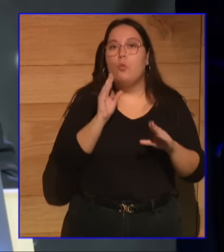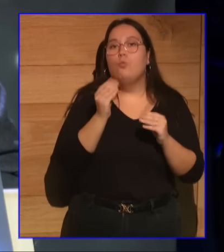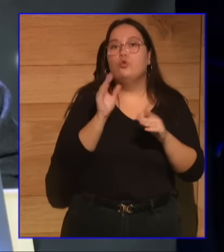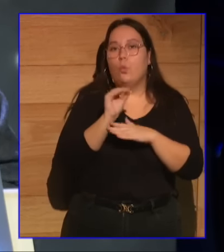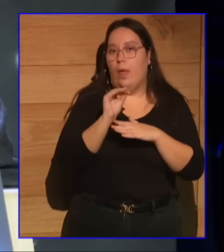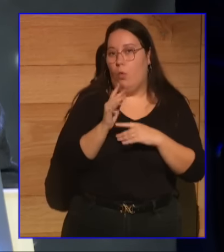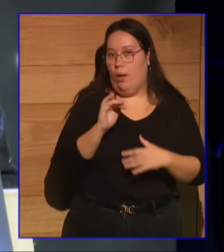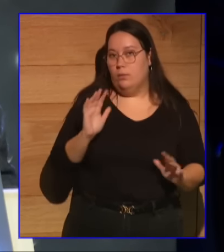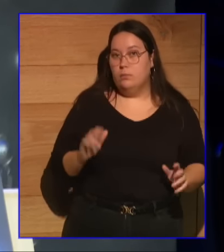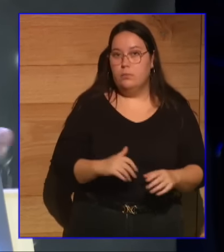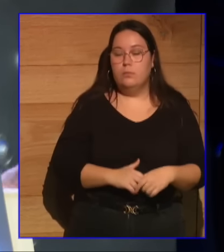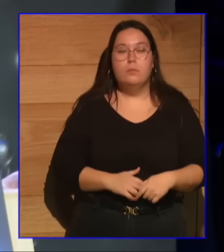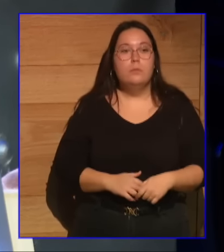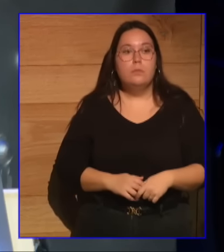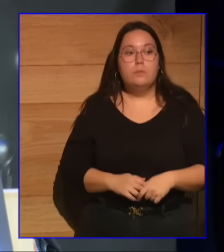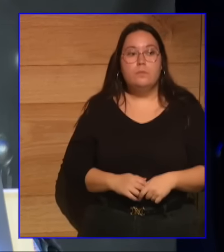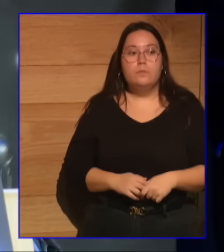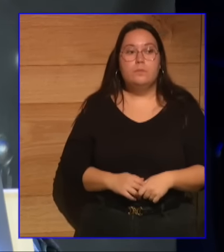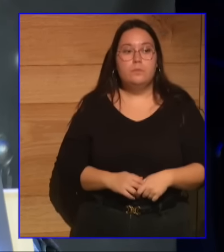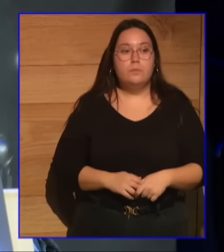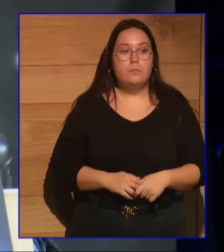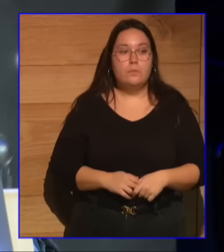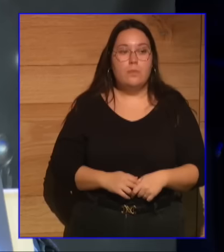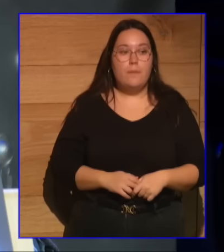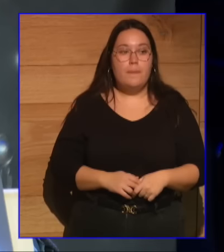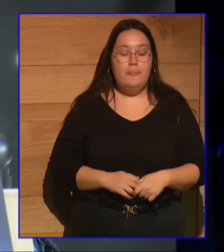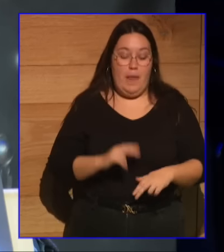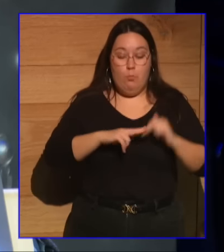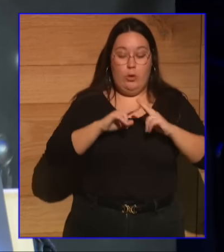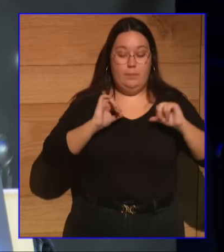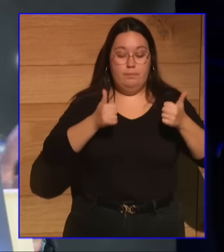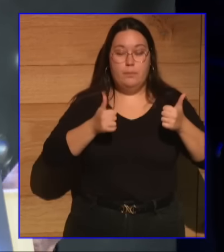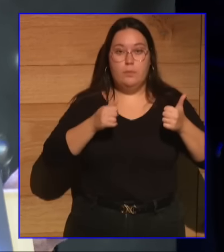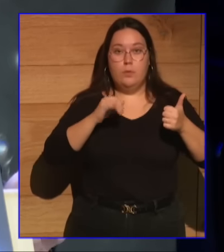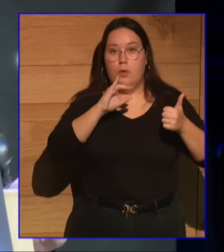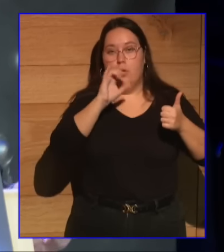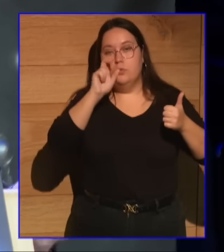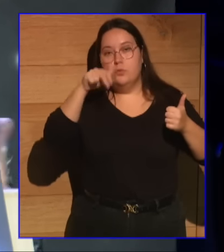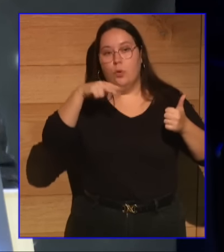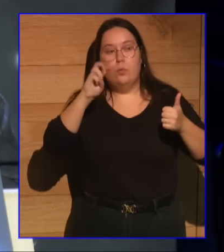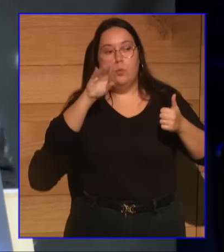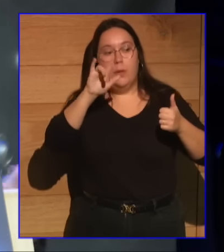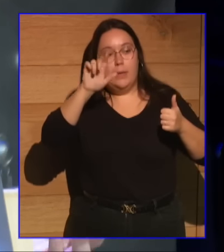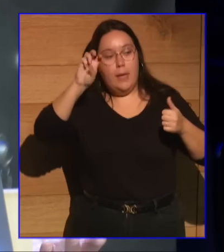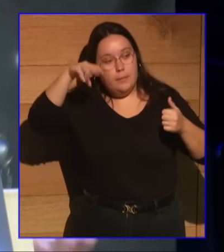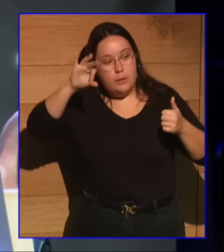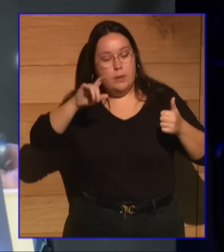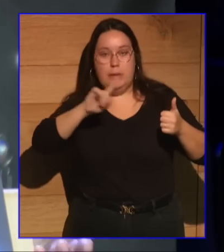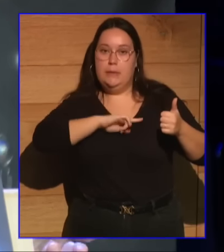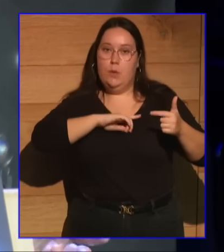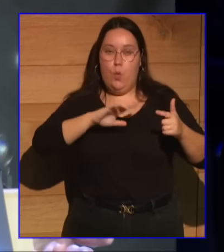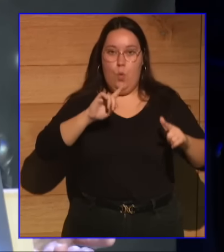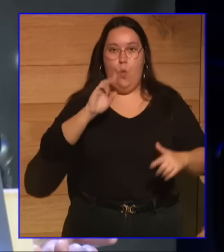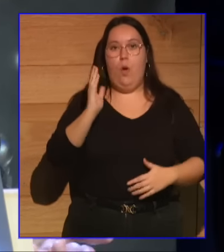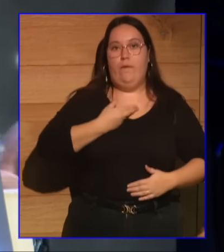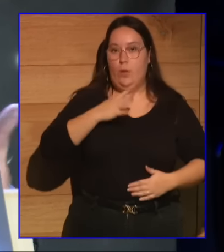historia conocida, cuando ve el montaje inicial John Williams... Y se siente afectadísimo